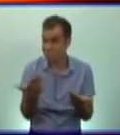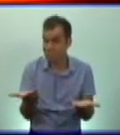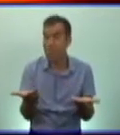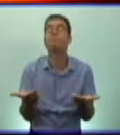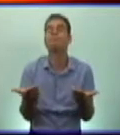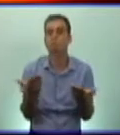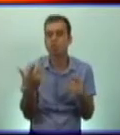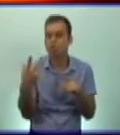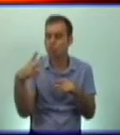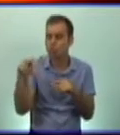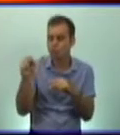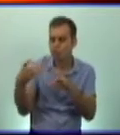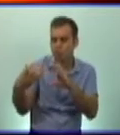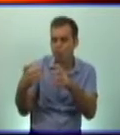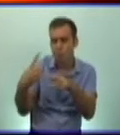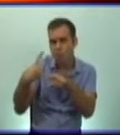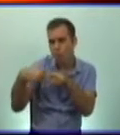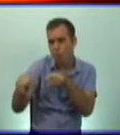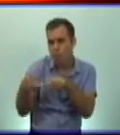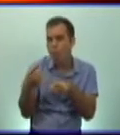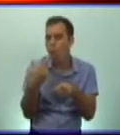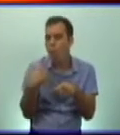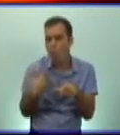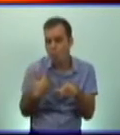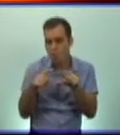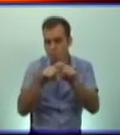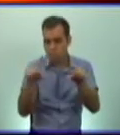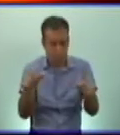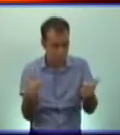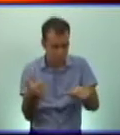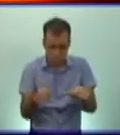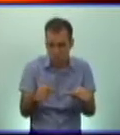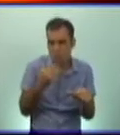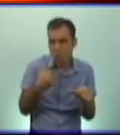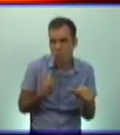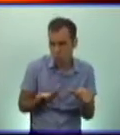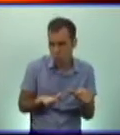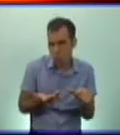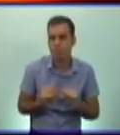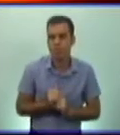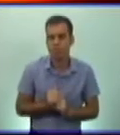forma de representar las reacciones químicas.